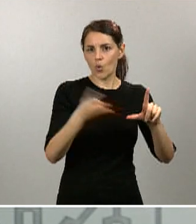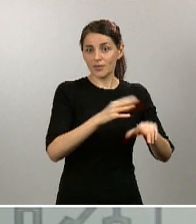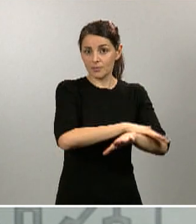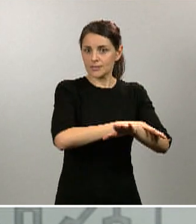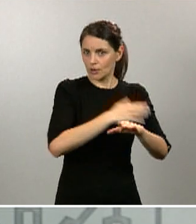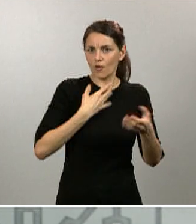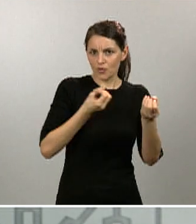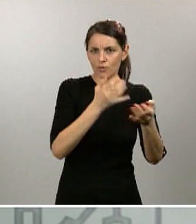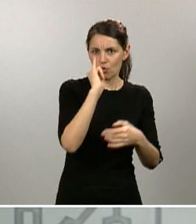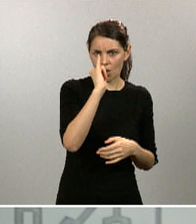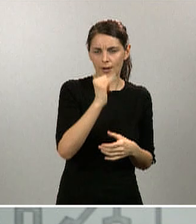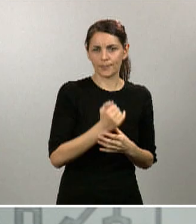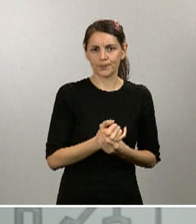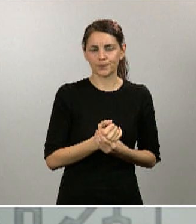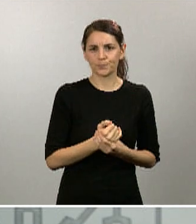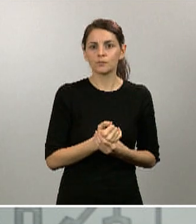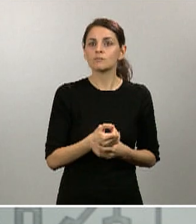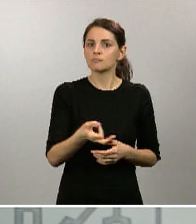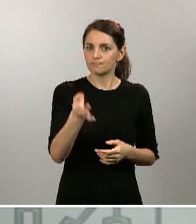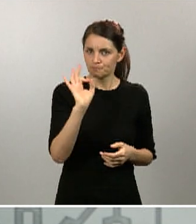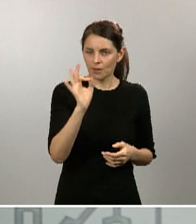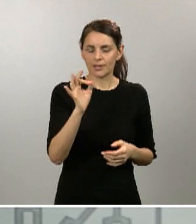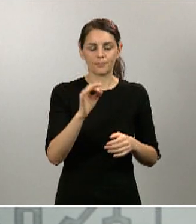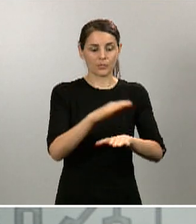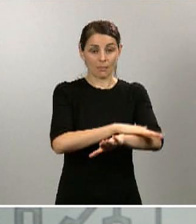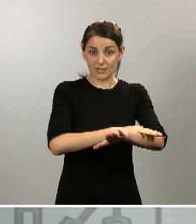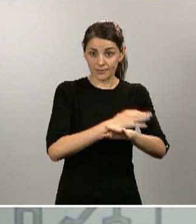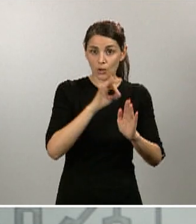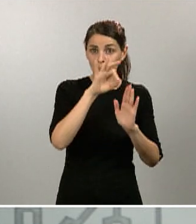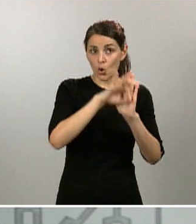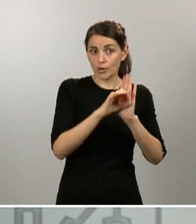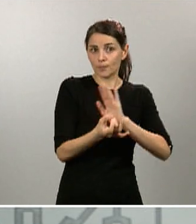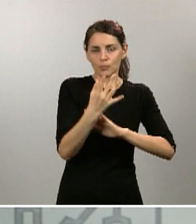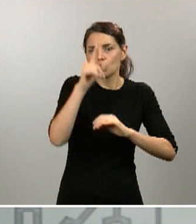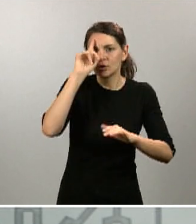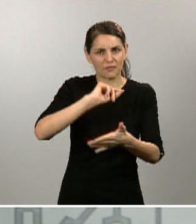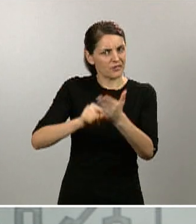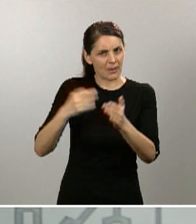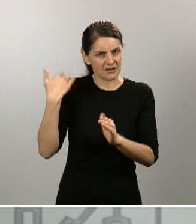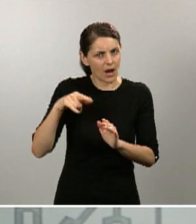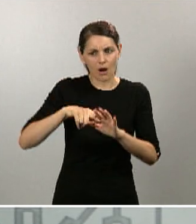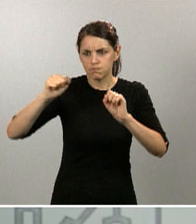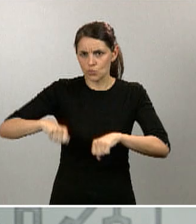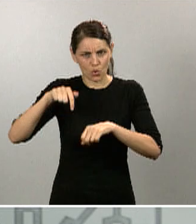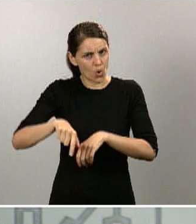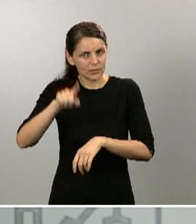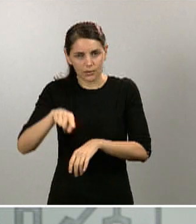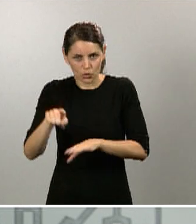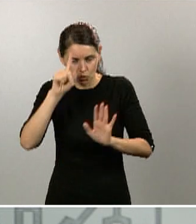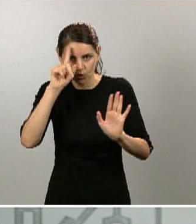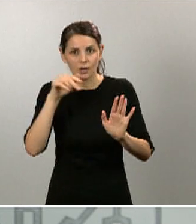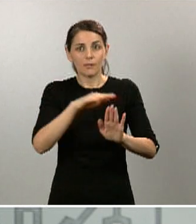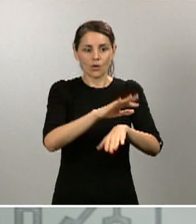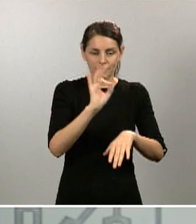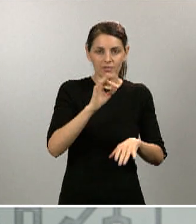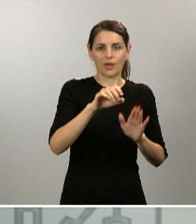Sí que es cierto, el Ministerio ha desarrollado una orden, no les puedo decir si está ya firmada o si se va a firmar hoy, pero sí que ha desarrollado una orden